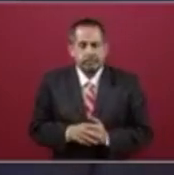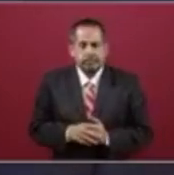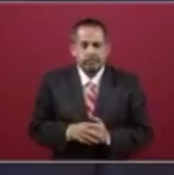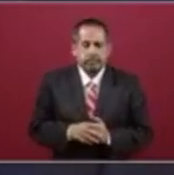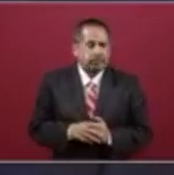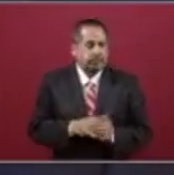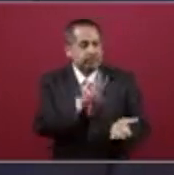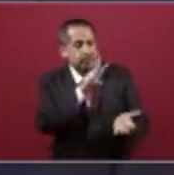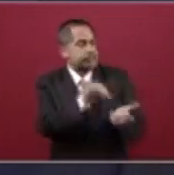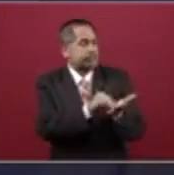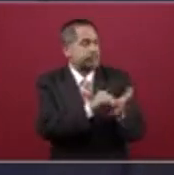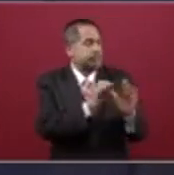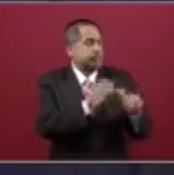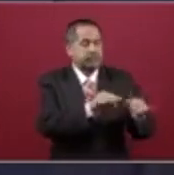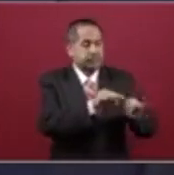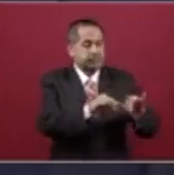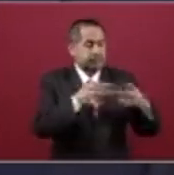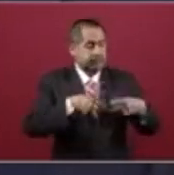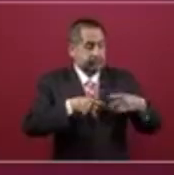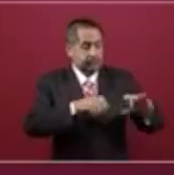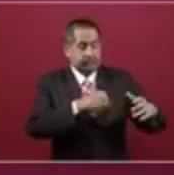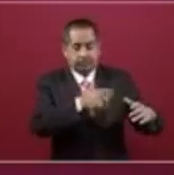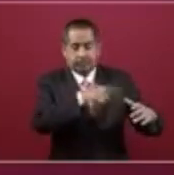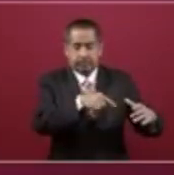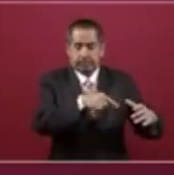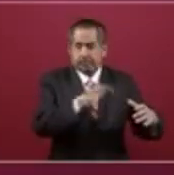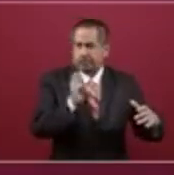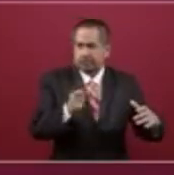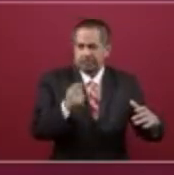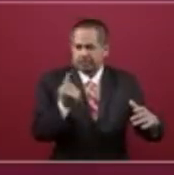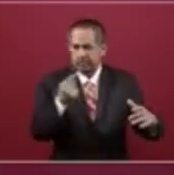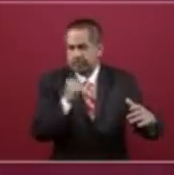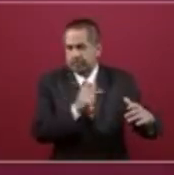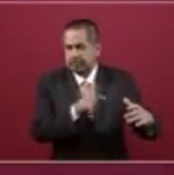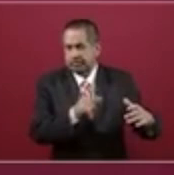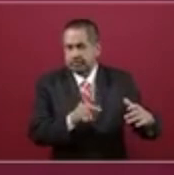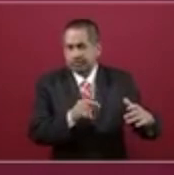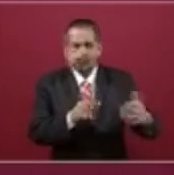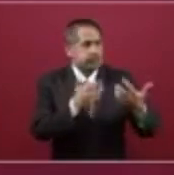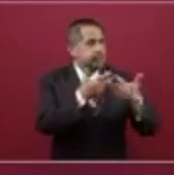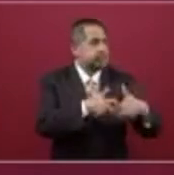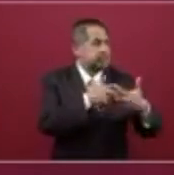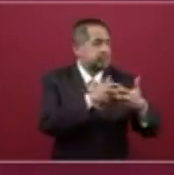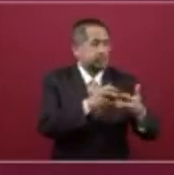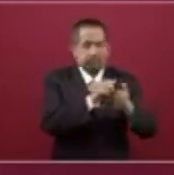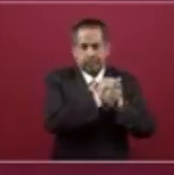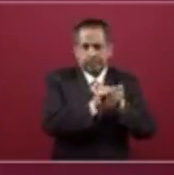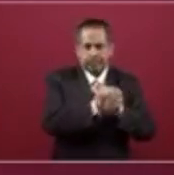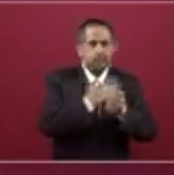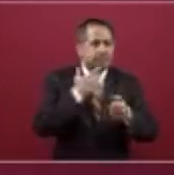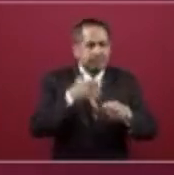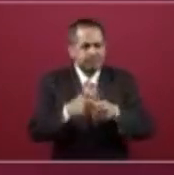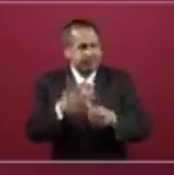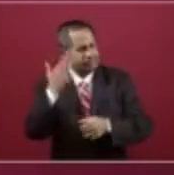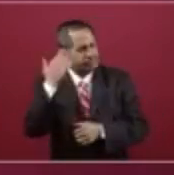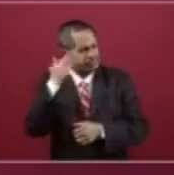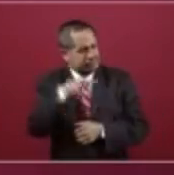3,000 trabajadores en una refinería.